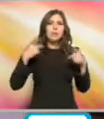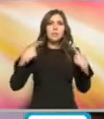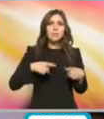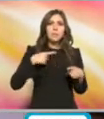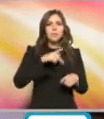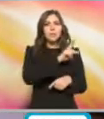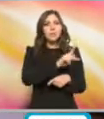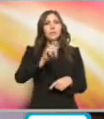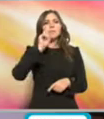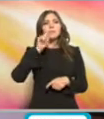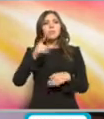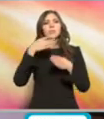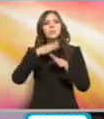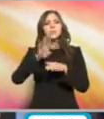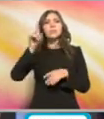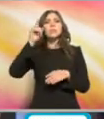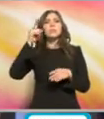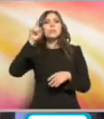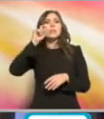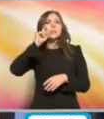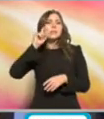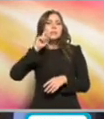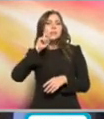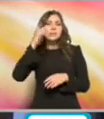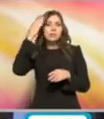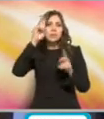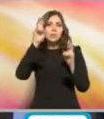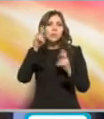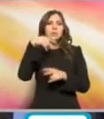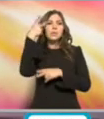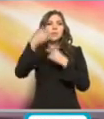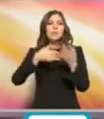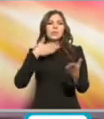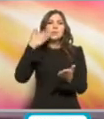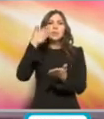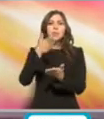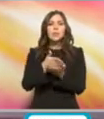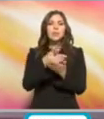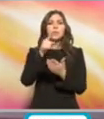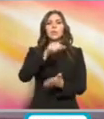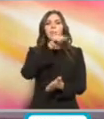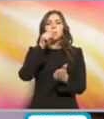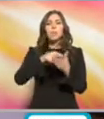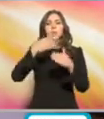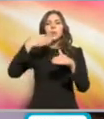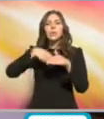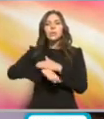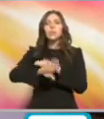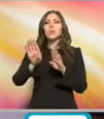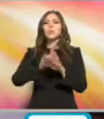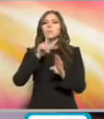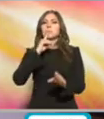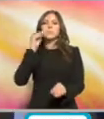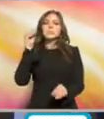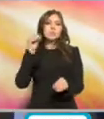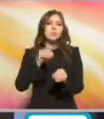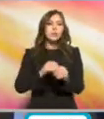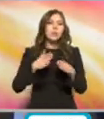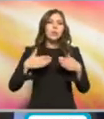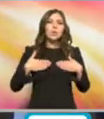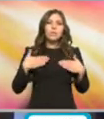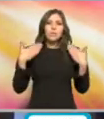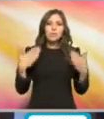somos los sexólogos, los terapeutas sexuales, a donde puedes acudir para en un espacio de confidencialidad, de confianza y